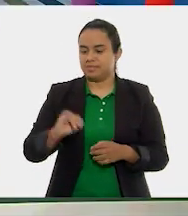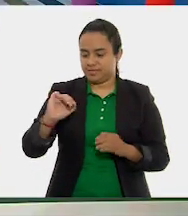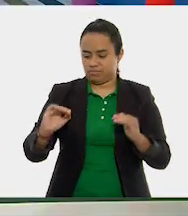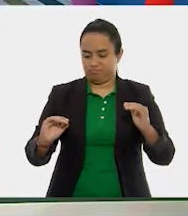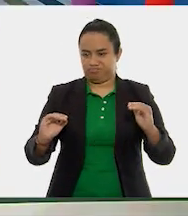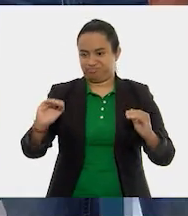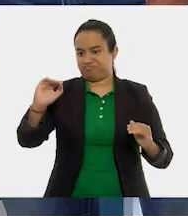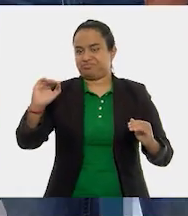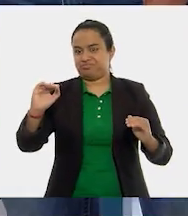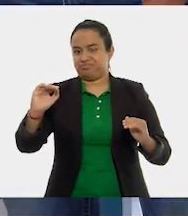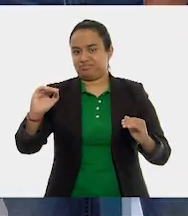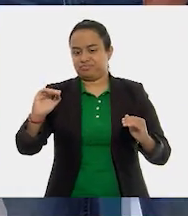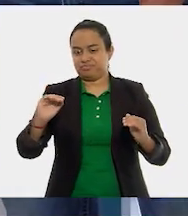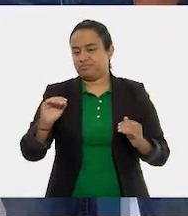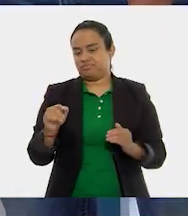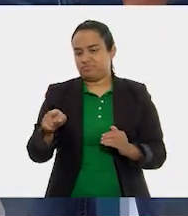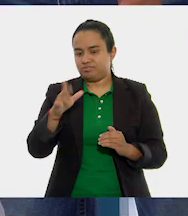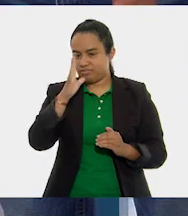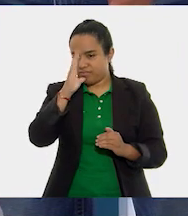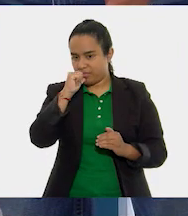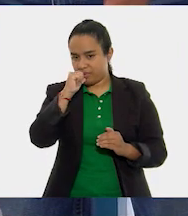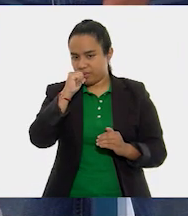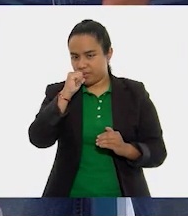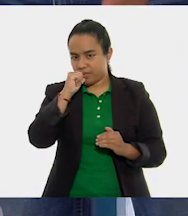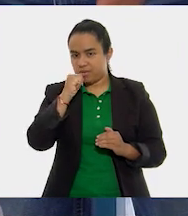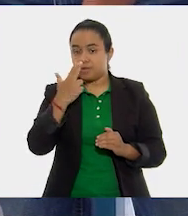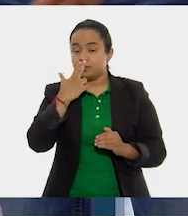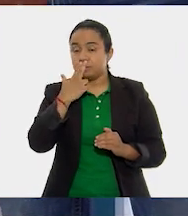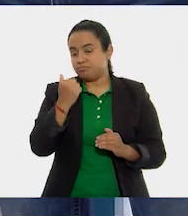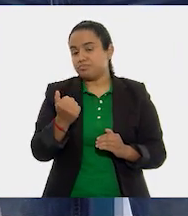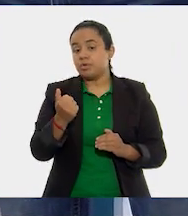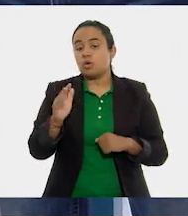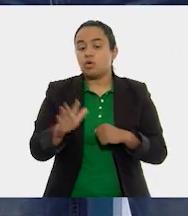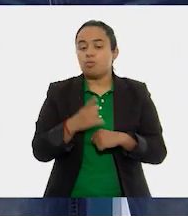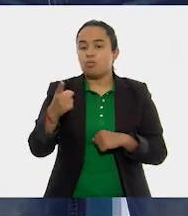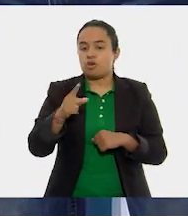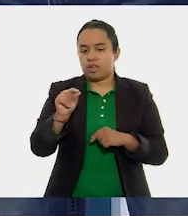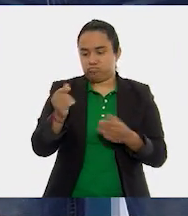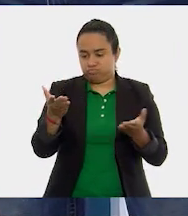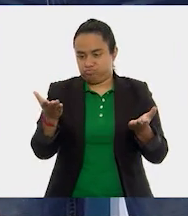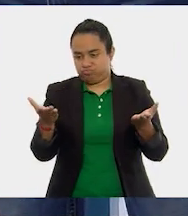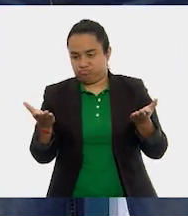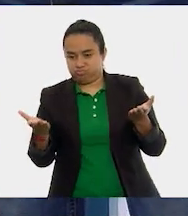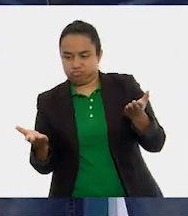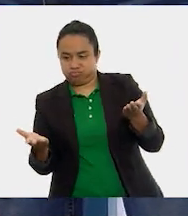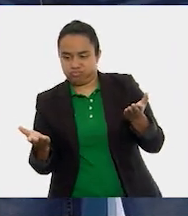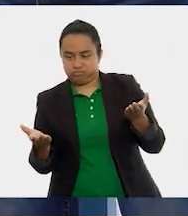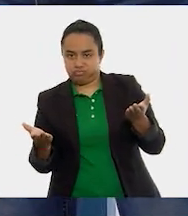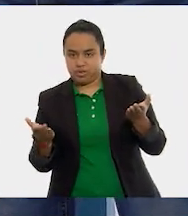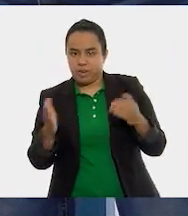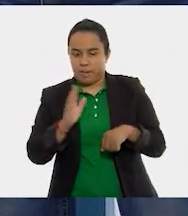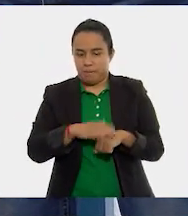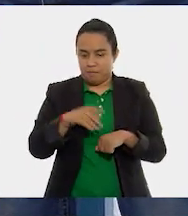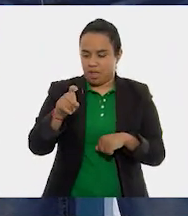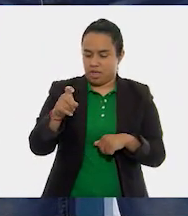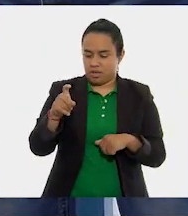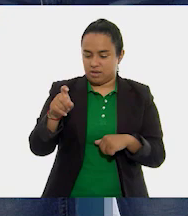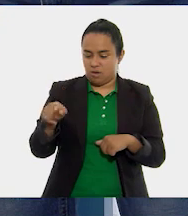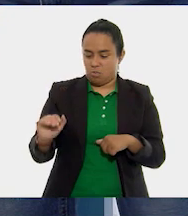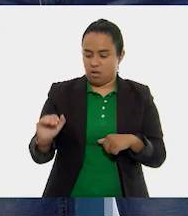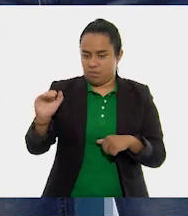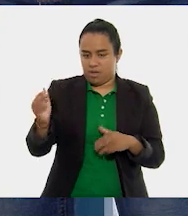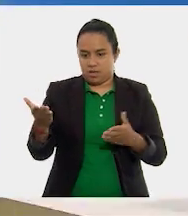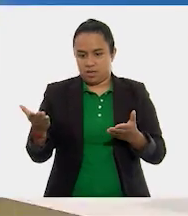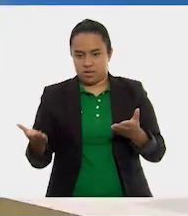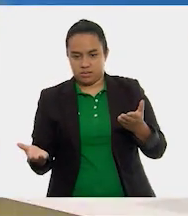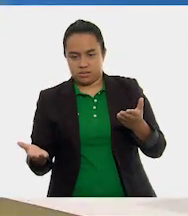claro. Sí, no nos sirve. No nos sirve porque se está inclinando muchísimo de su lado, maestra. Es mayor, Así obviamente, es. el agüita.